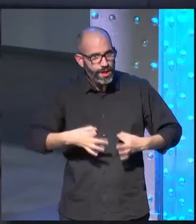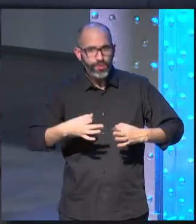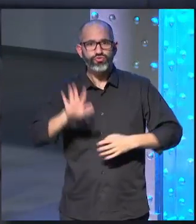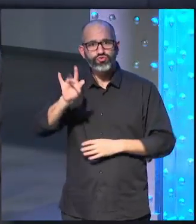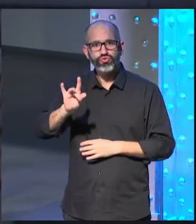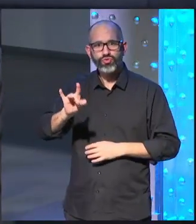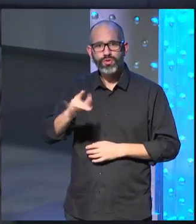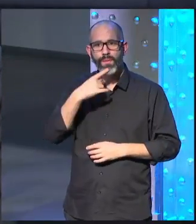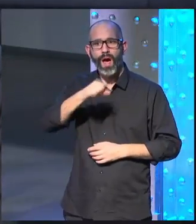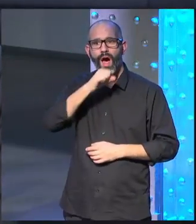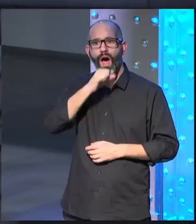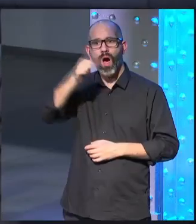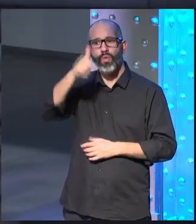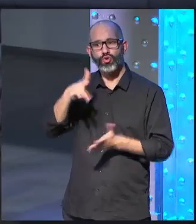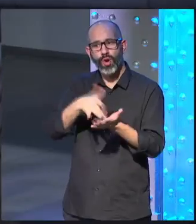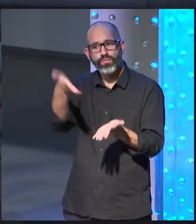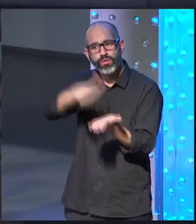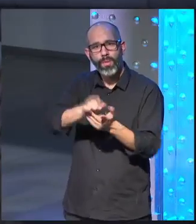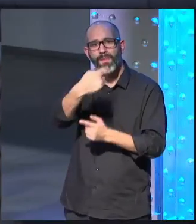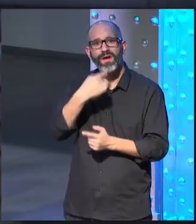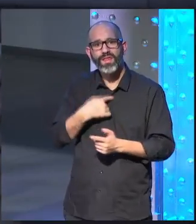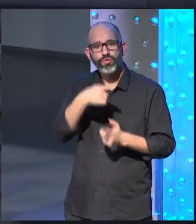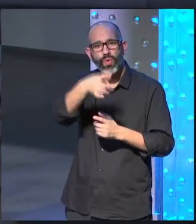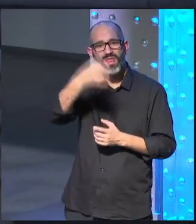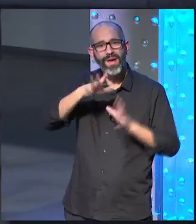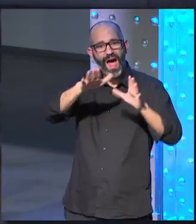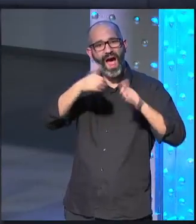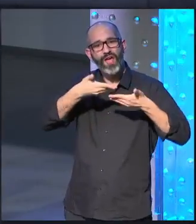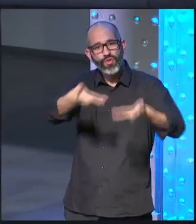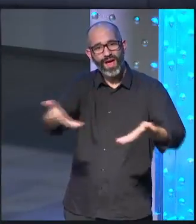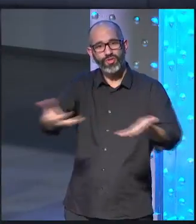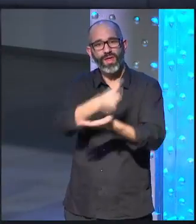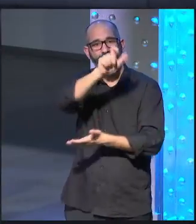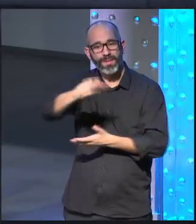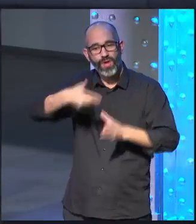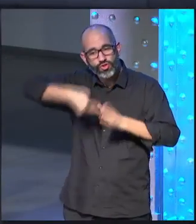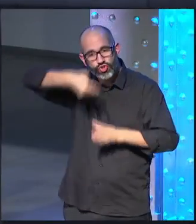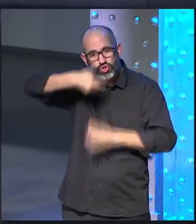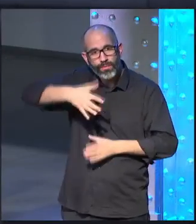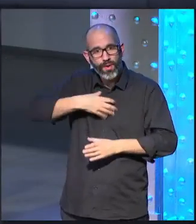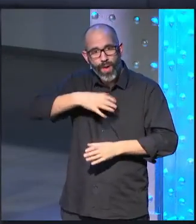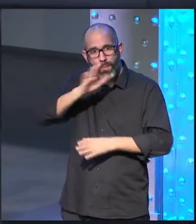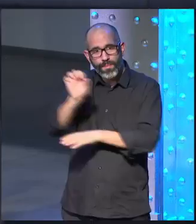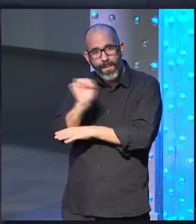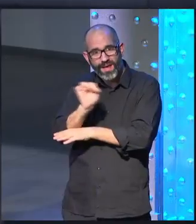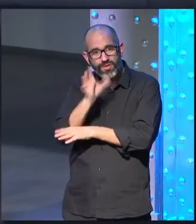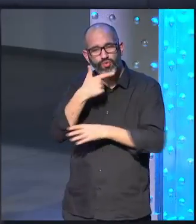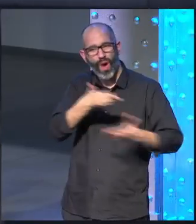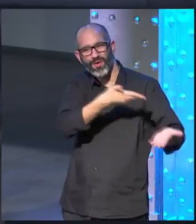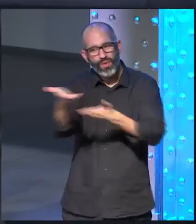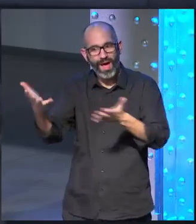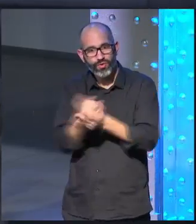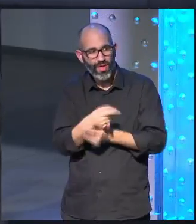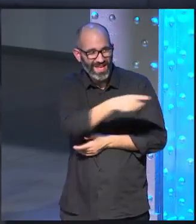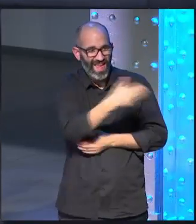claro. Mi abuelo cuando murió me dijo, tienes que ayudar a todas esas personas como yo que no éramos capaces de comernos un plato de sopa. Y la tía con